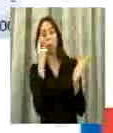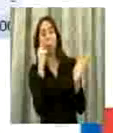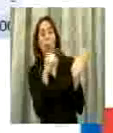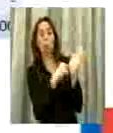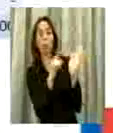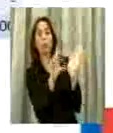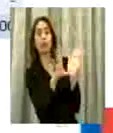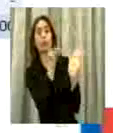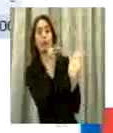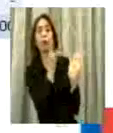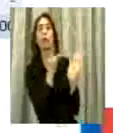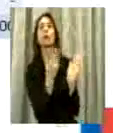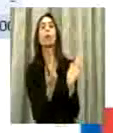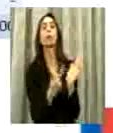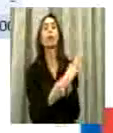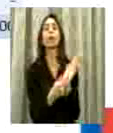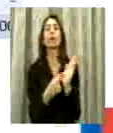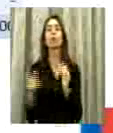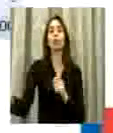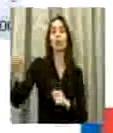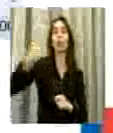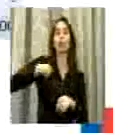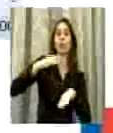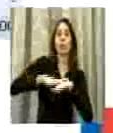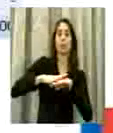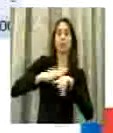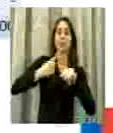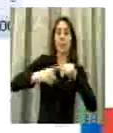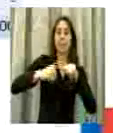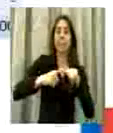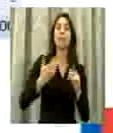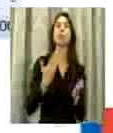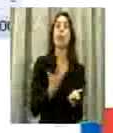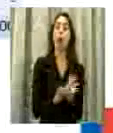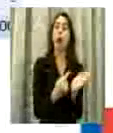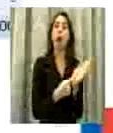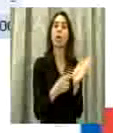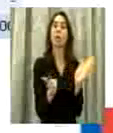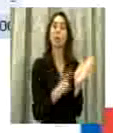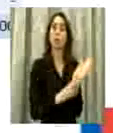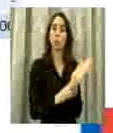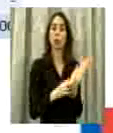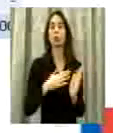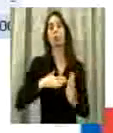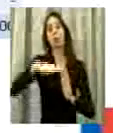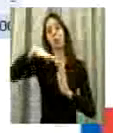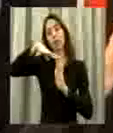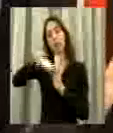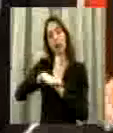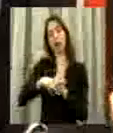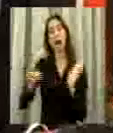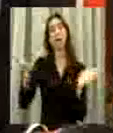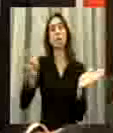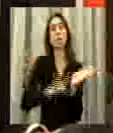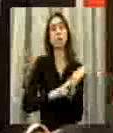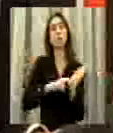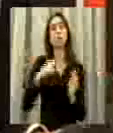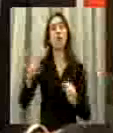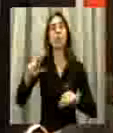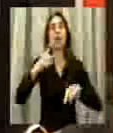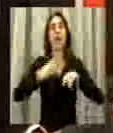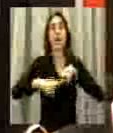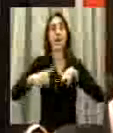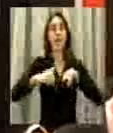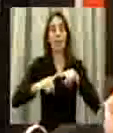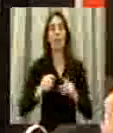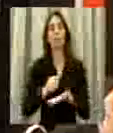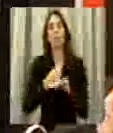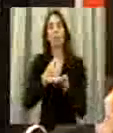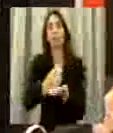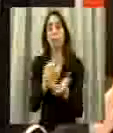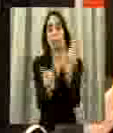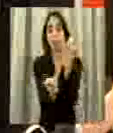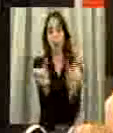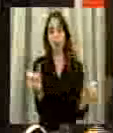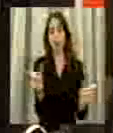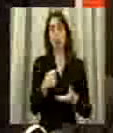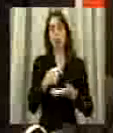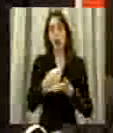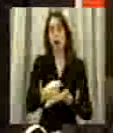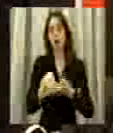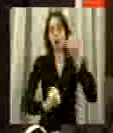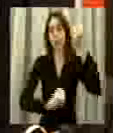costo del crédito. Pero hay un impuesto, nosotros queremos bajar el impuesto al crédito. Eso ayuda a las personas y ayuda a